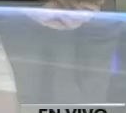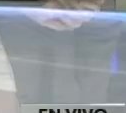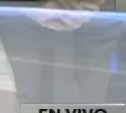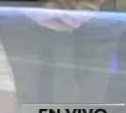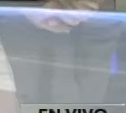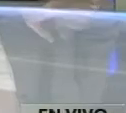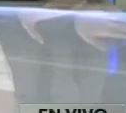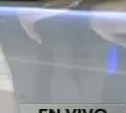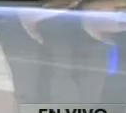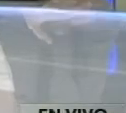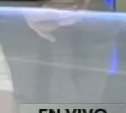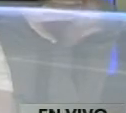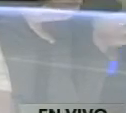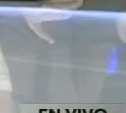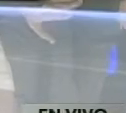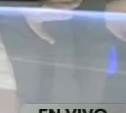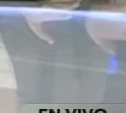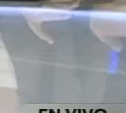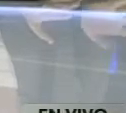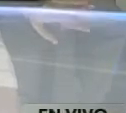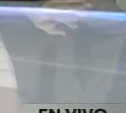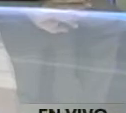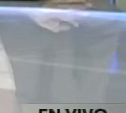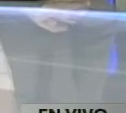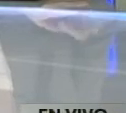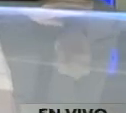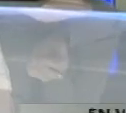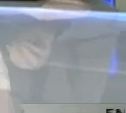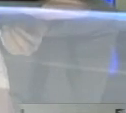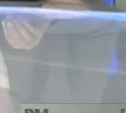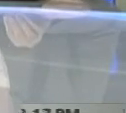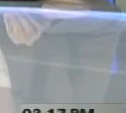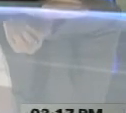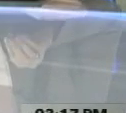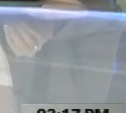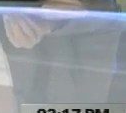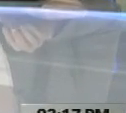Es la delegación del gobierno colombiano explicándole a la prensa internacional los